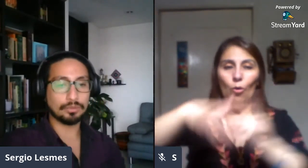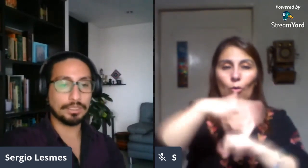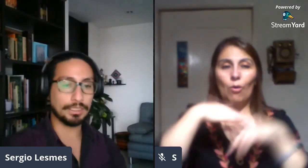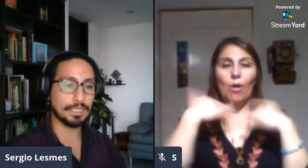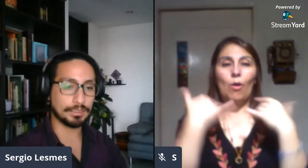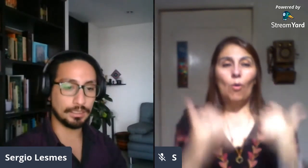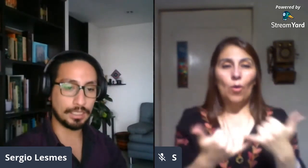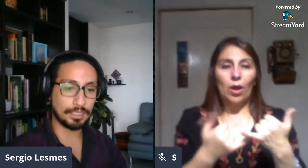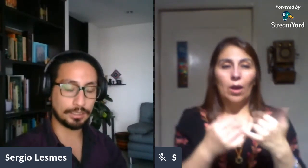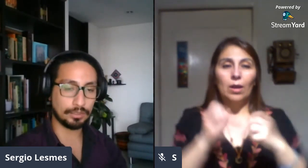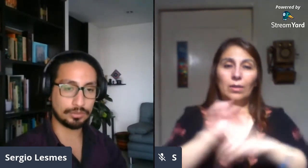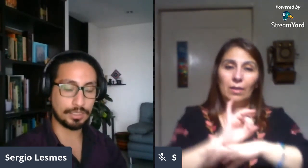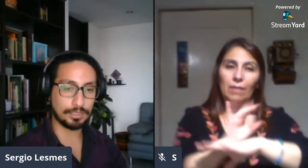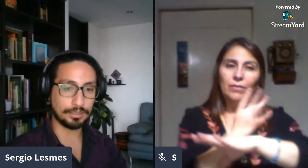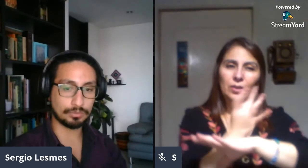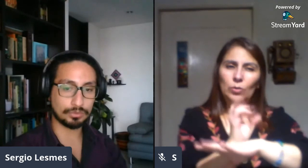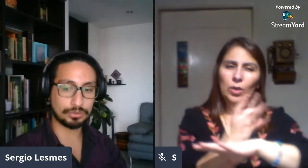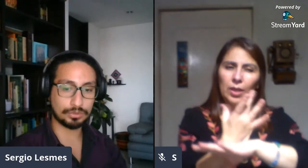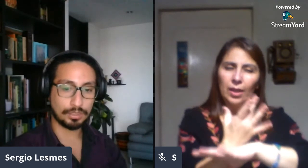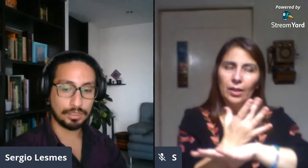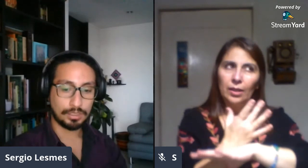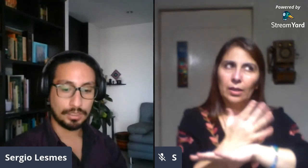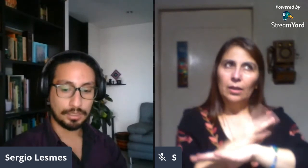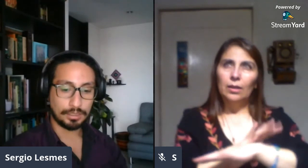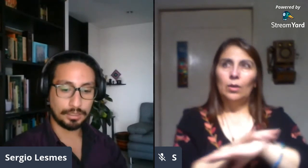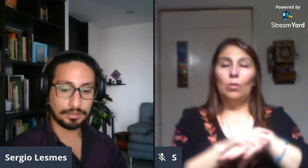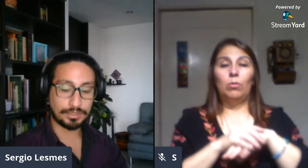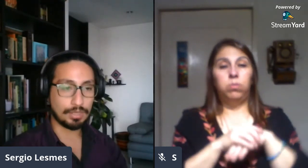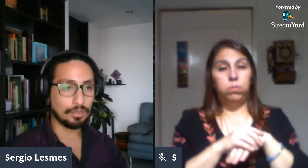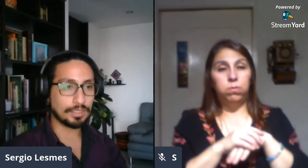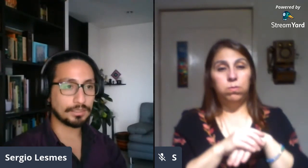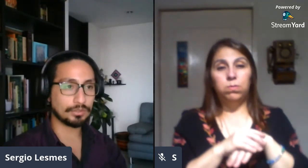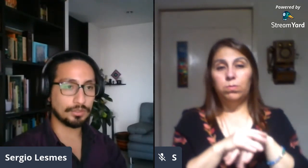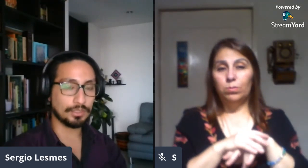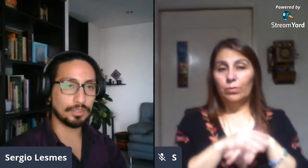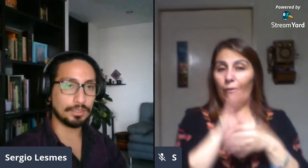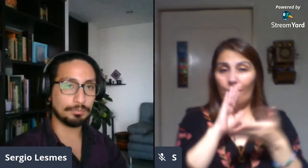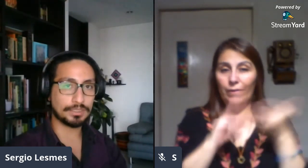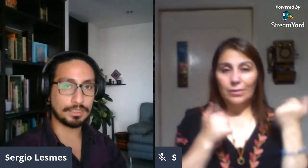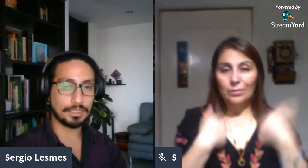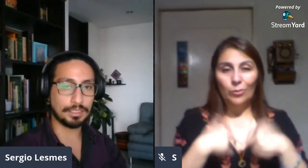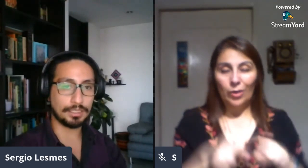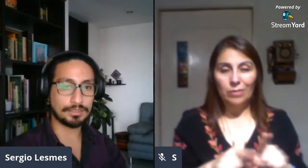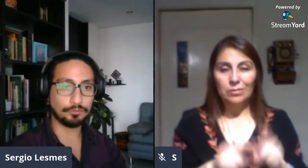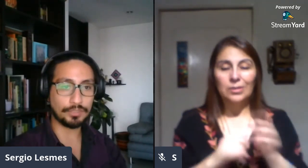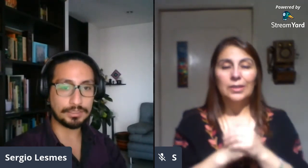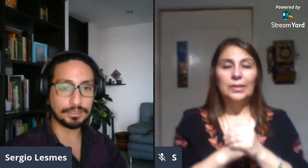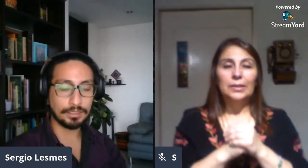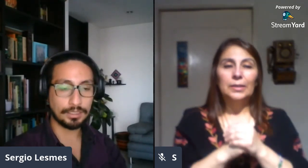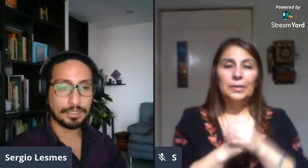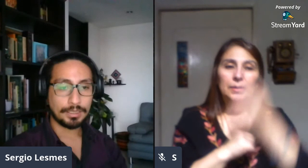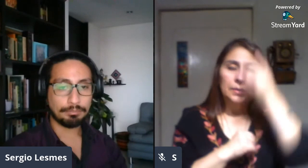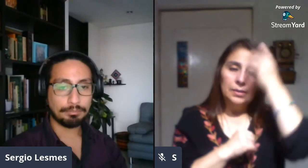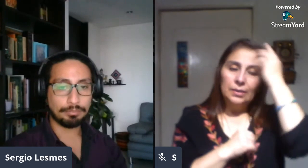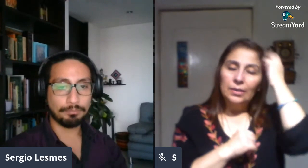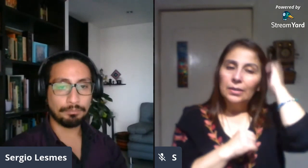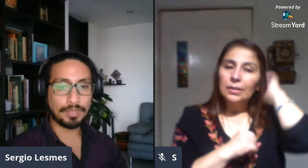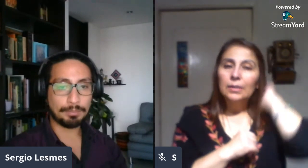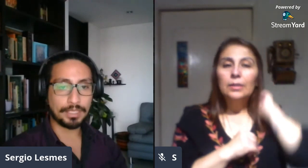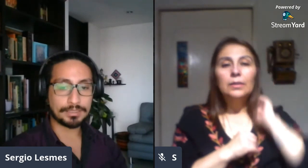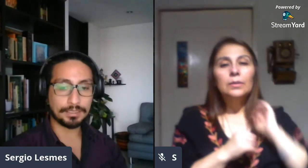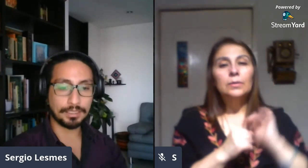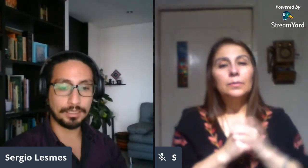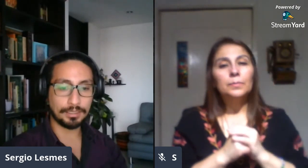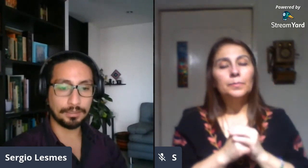de la virtualidad a la que nos ha, digamos, llevado la situación actual, pues es difícil.